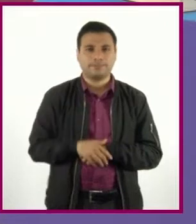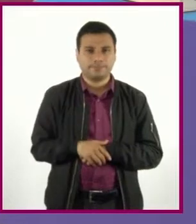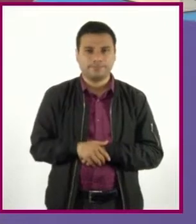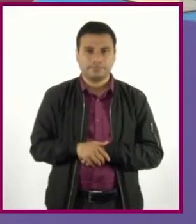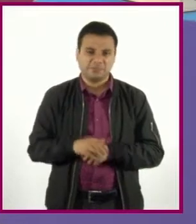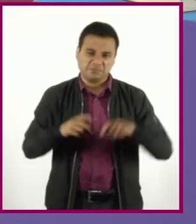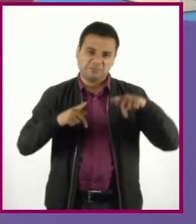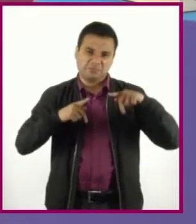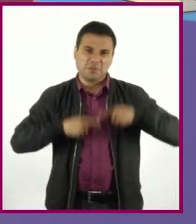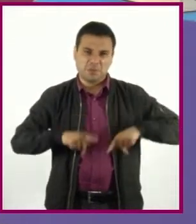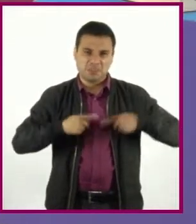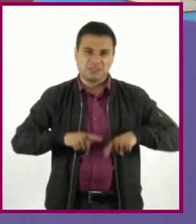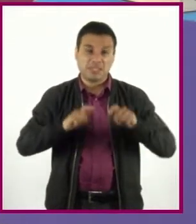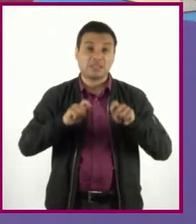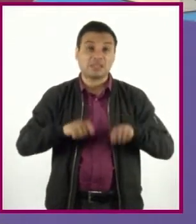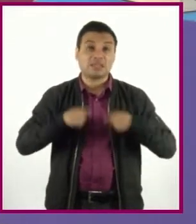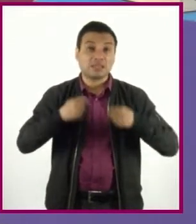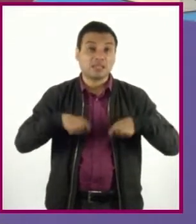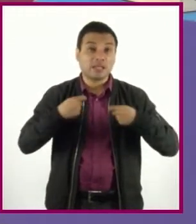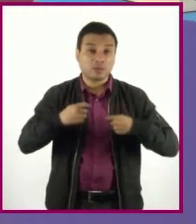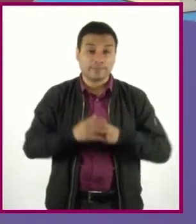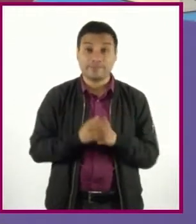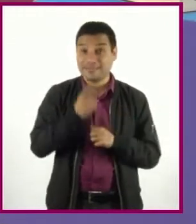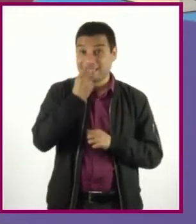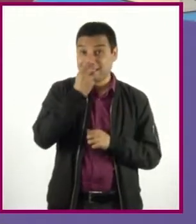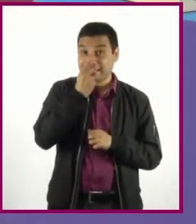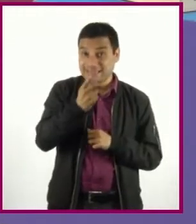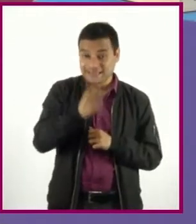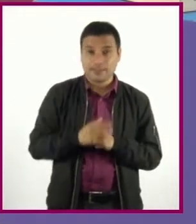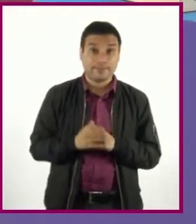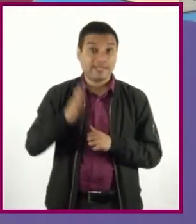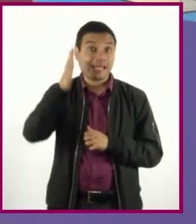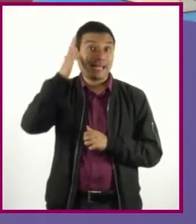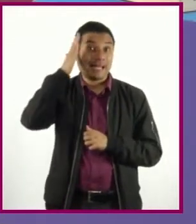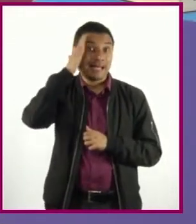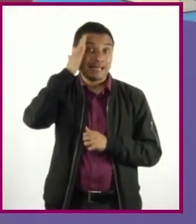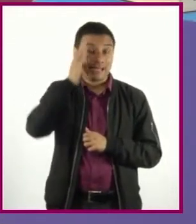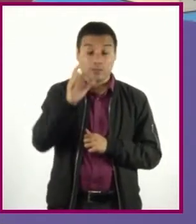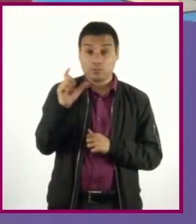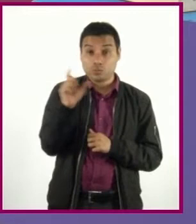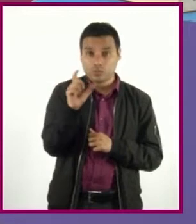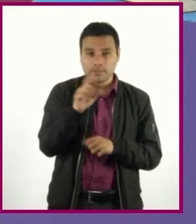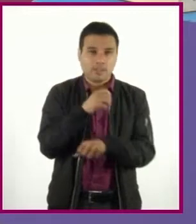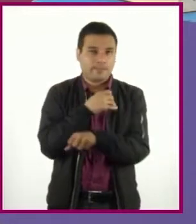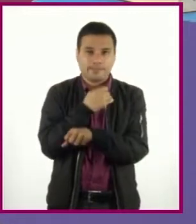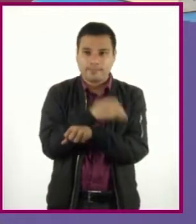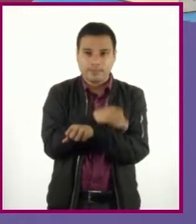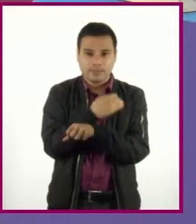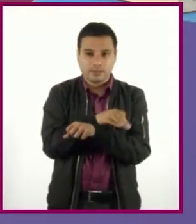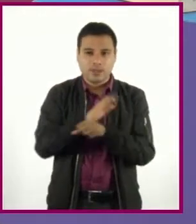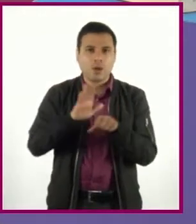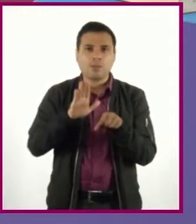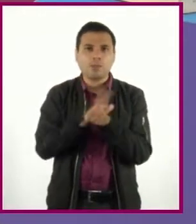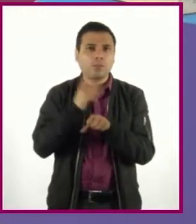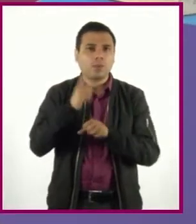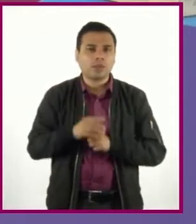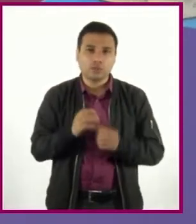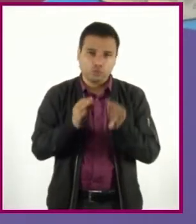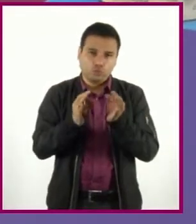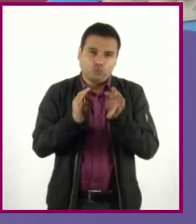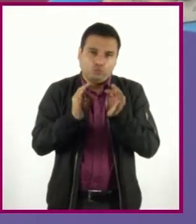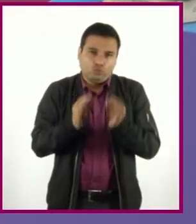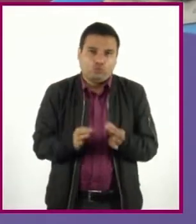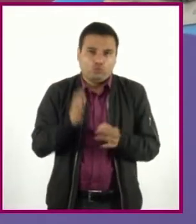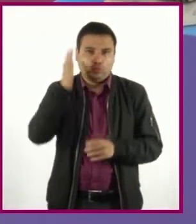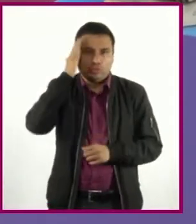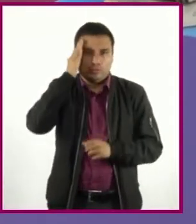tradición. Defendieron la idea de que los líderes musulmanes son solo temporales, pues el verdadero dirigente solo